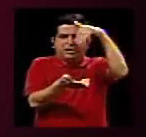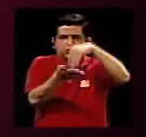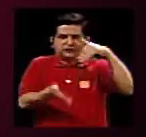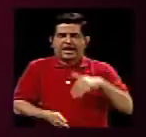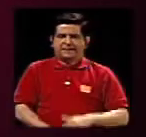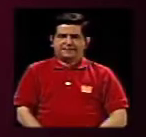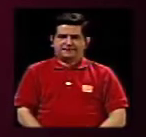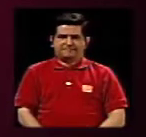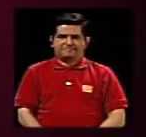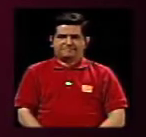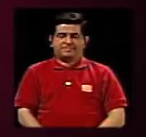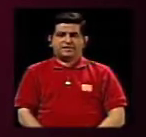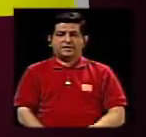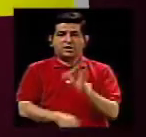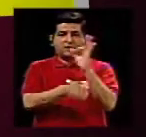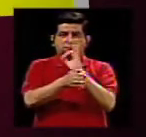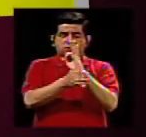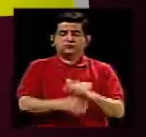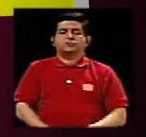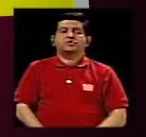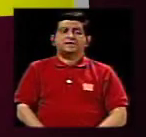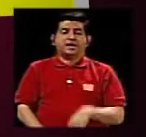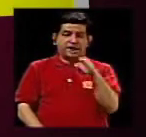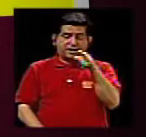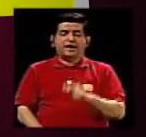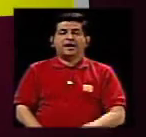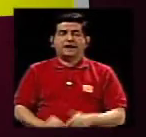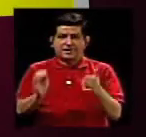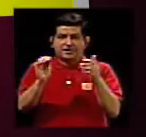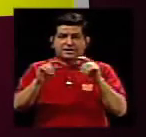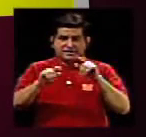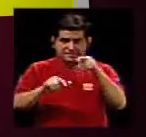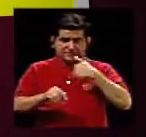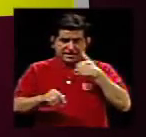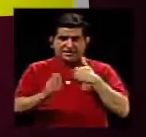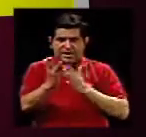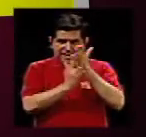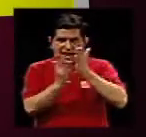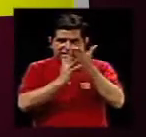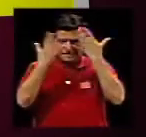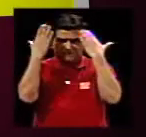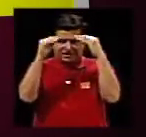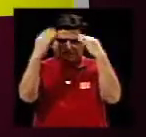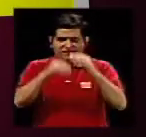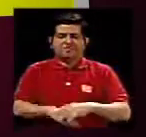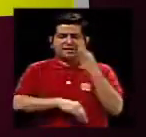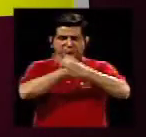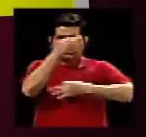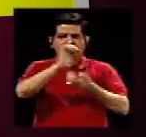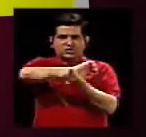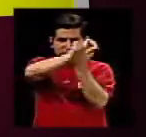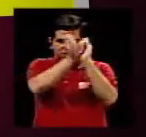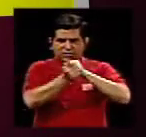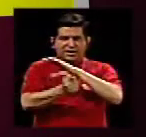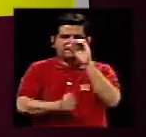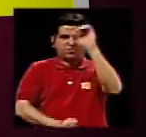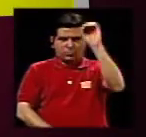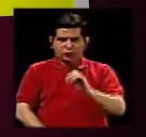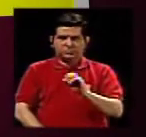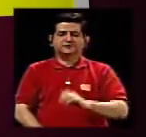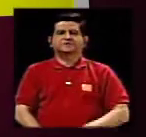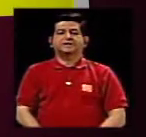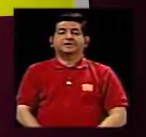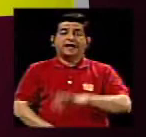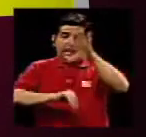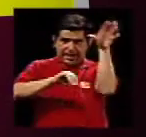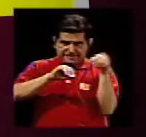Central funcionario casado con dirigente de bancos privados tenía acceso a información acerca de tipo de cambio y tasas